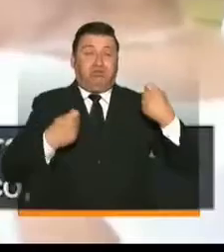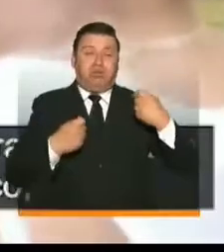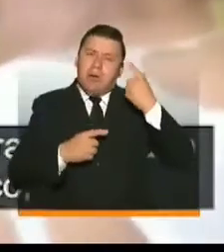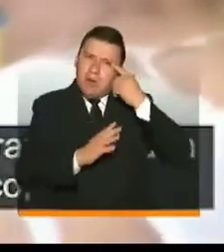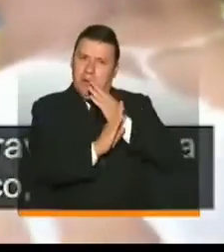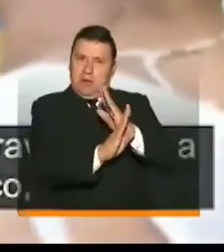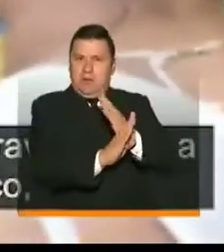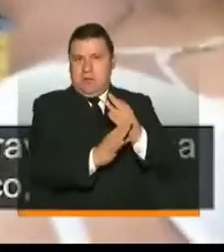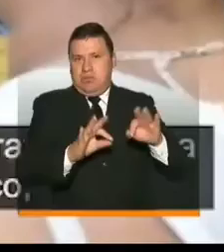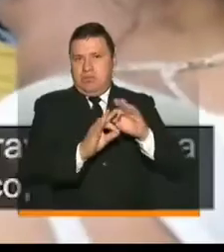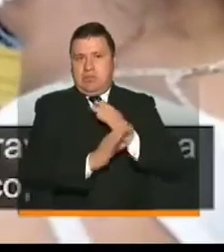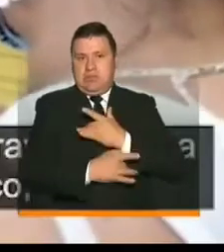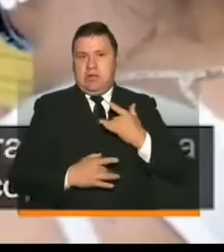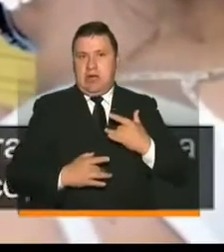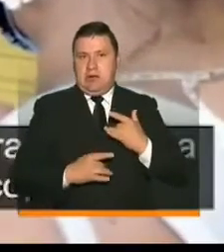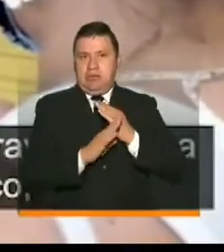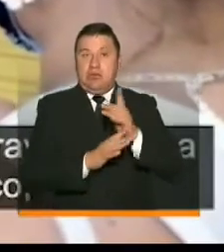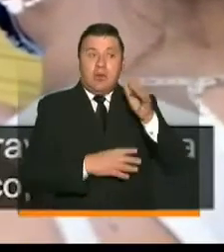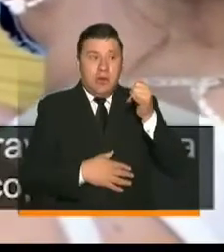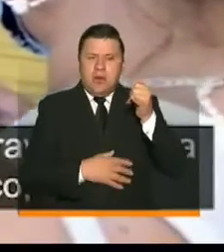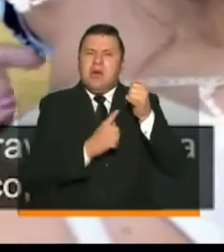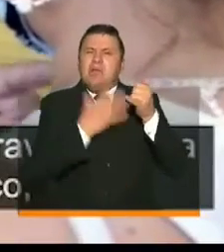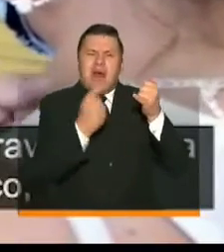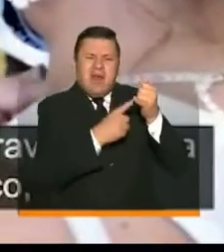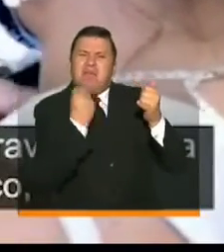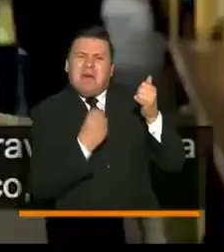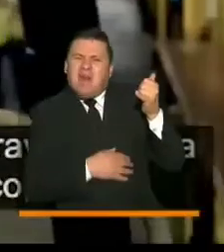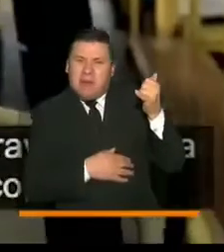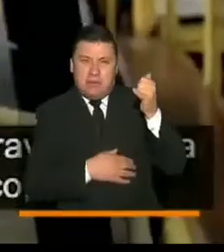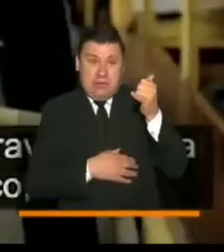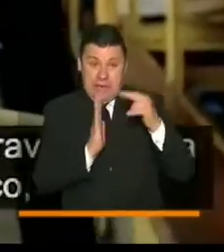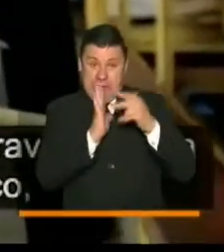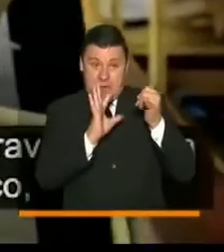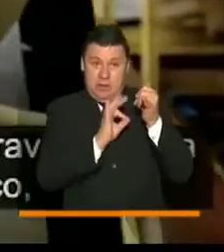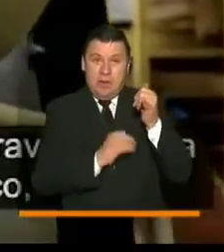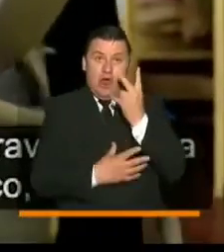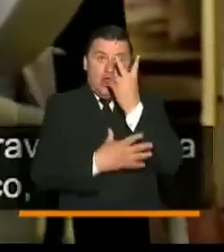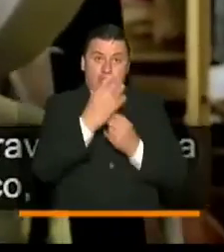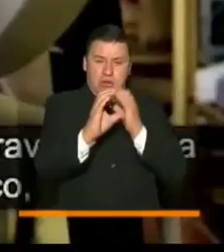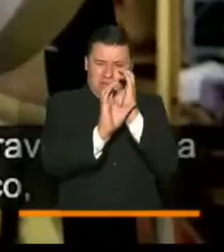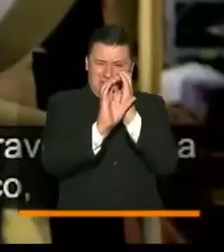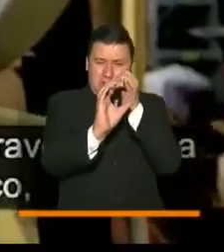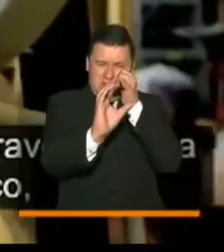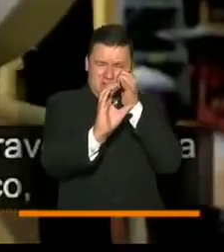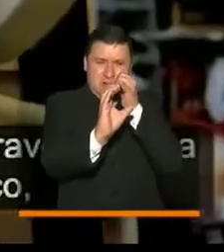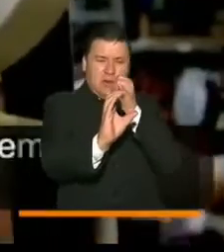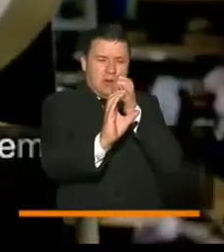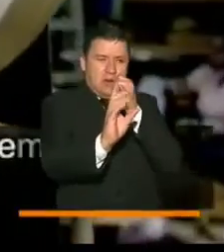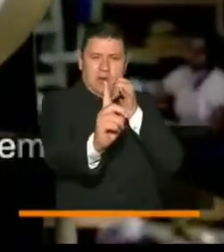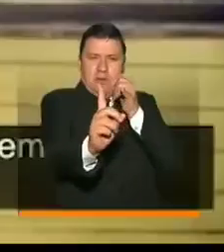la salud pública. Es una cámara que permite, a través de una tecnología de doble lente óptico y